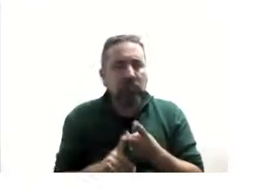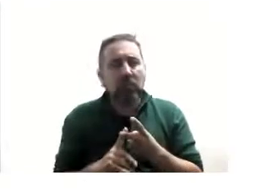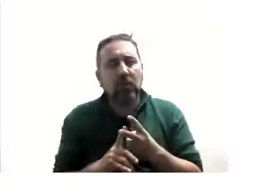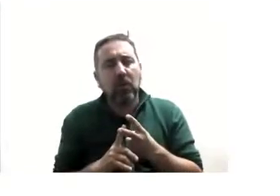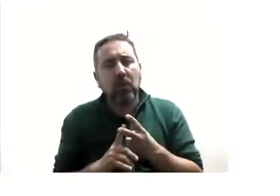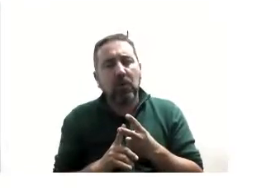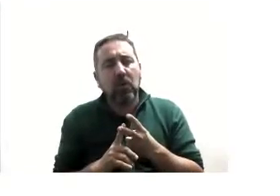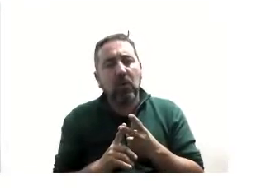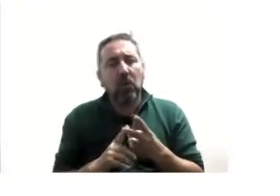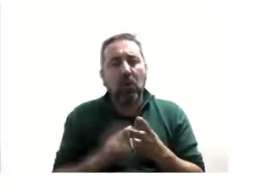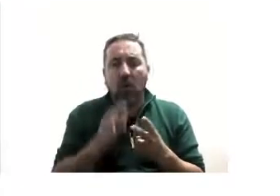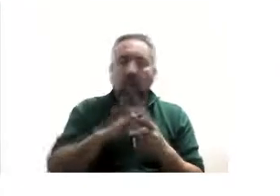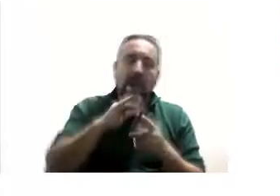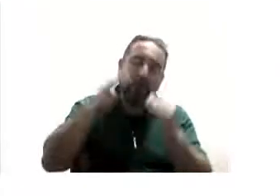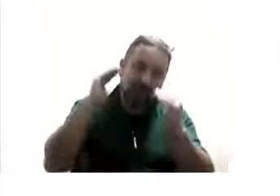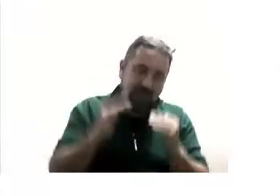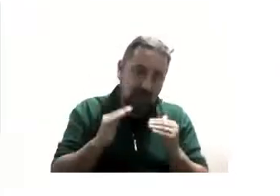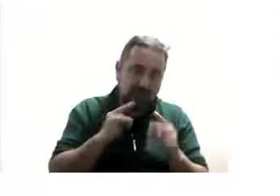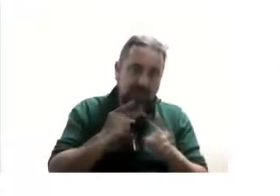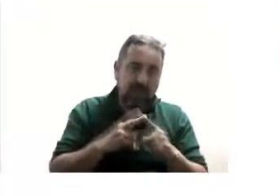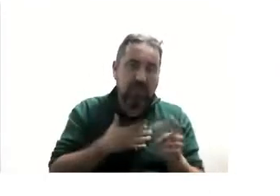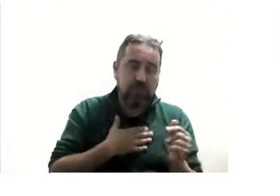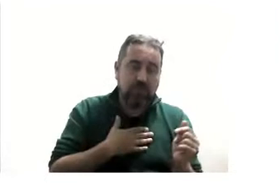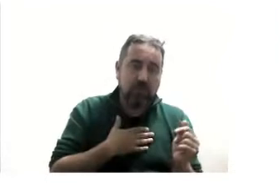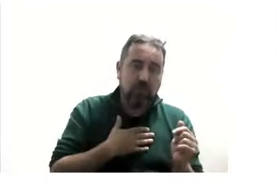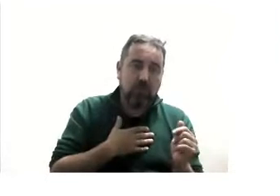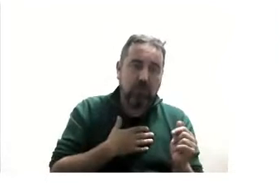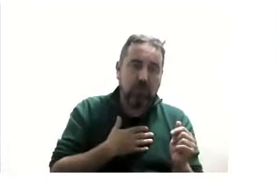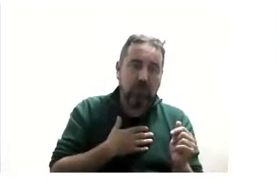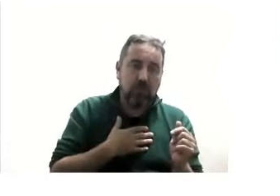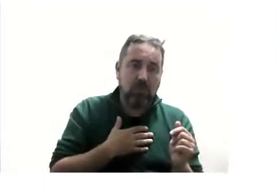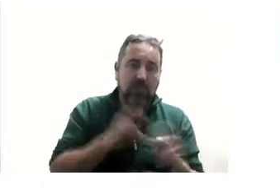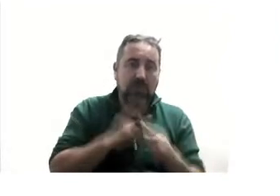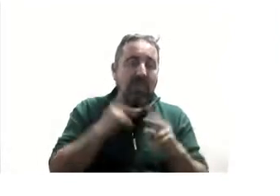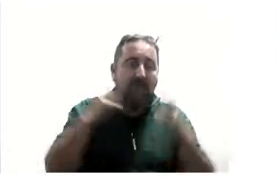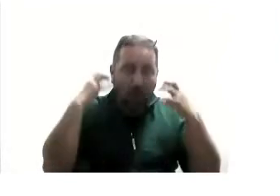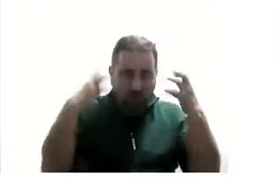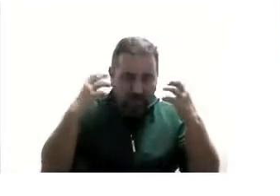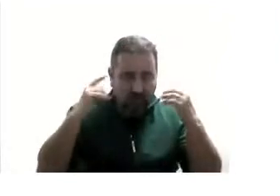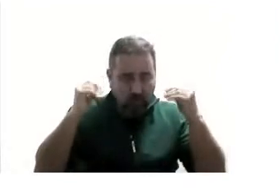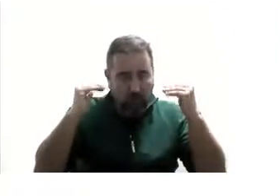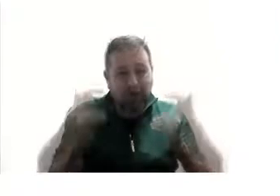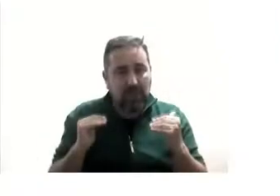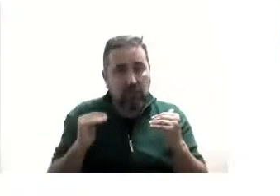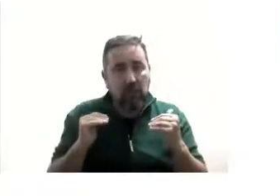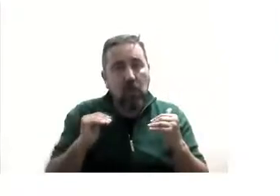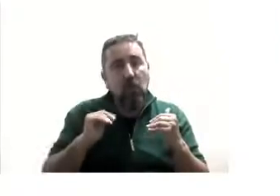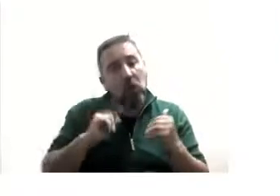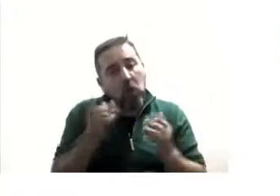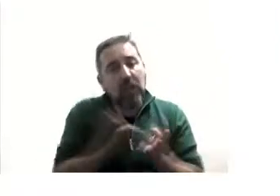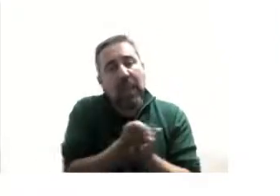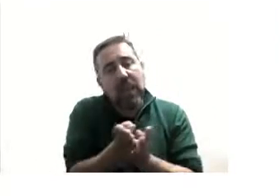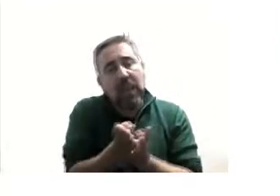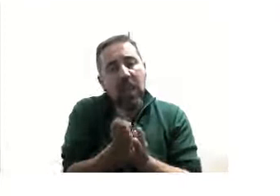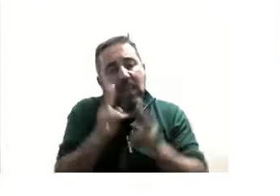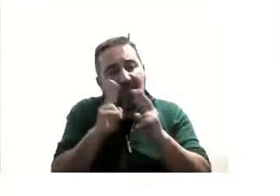para la minoración de la intensidad de los propios acúfenos. Otra línea de